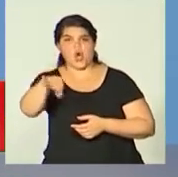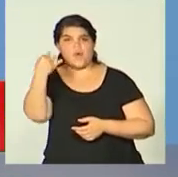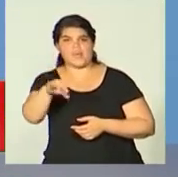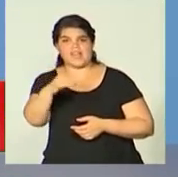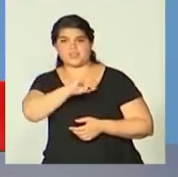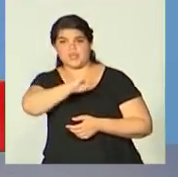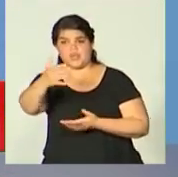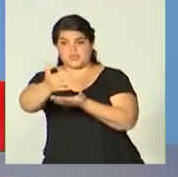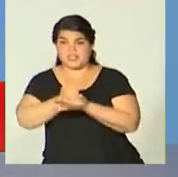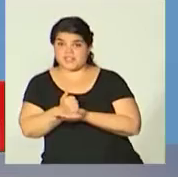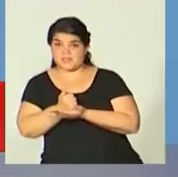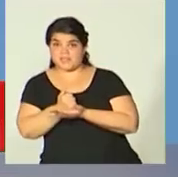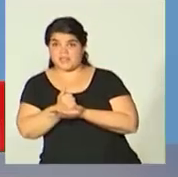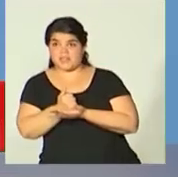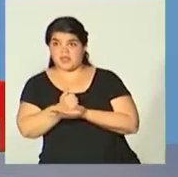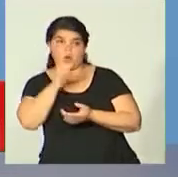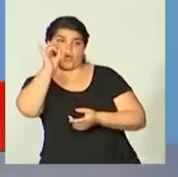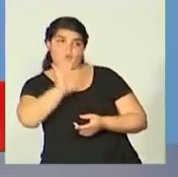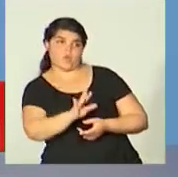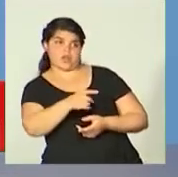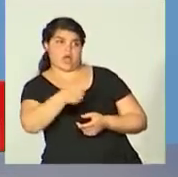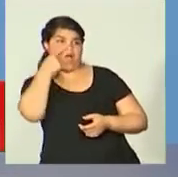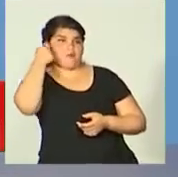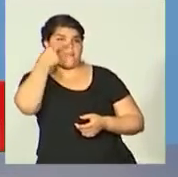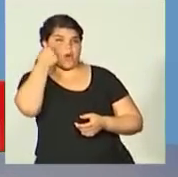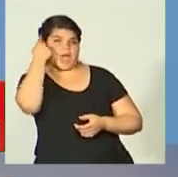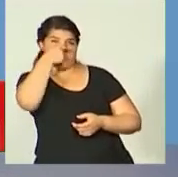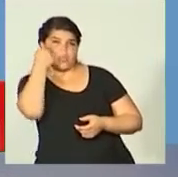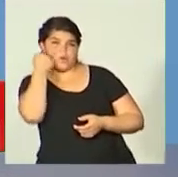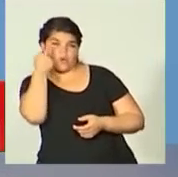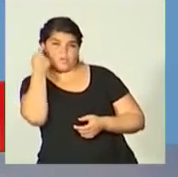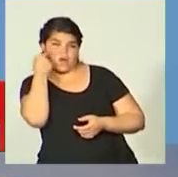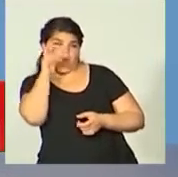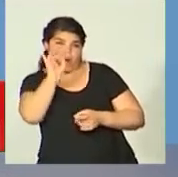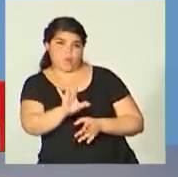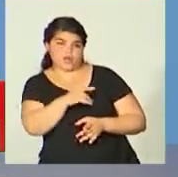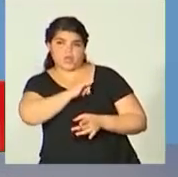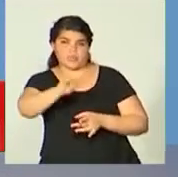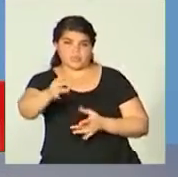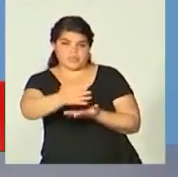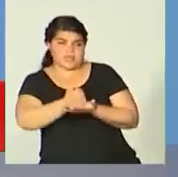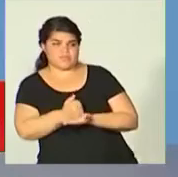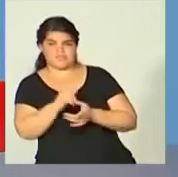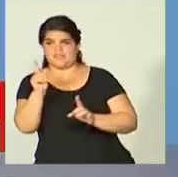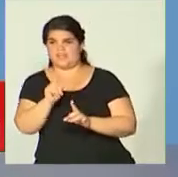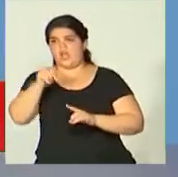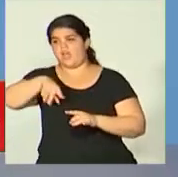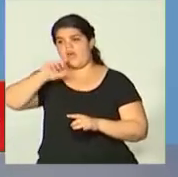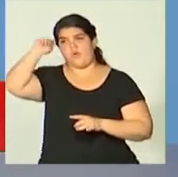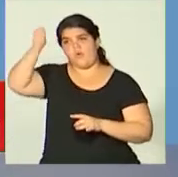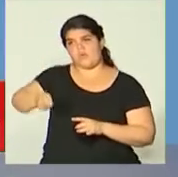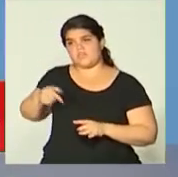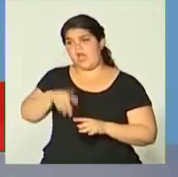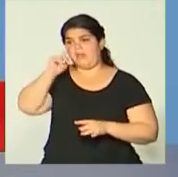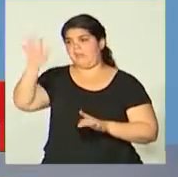una denuncia que no solamente tenemos que ir con un ojo morado para que nos tomen la denuncia bueno de repente la respuesta del otro lado es o no